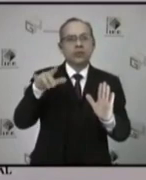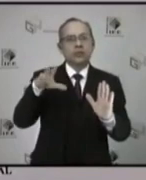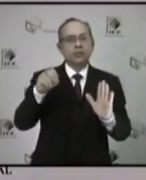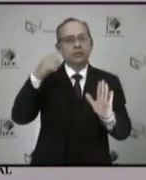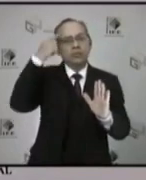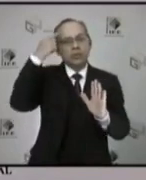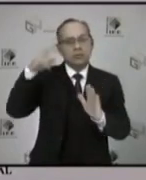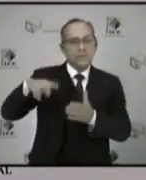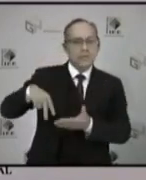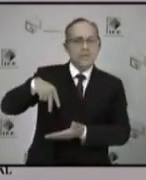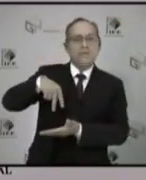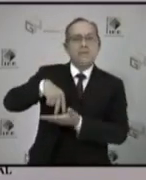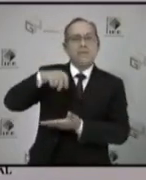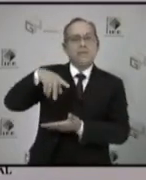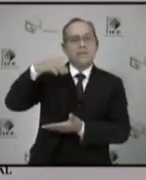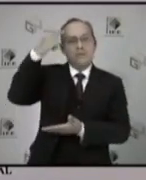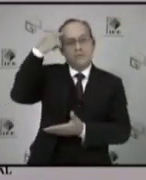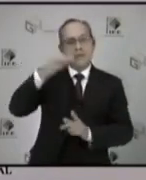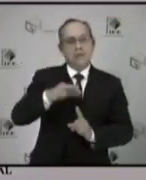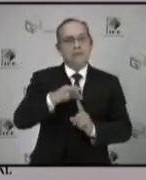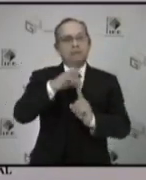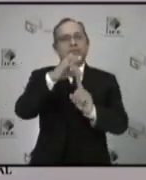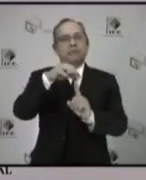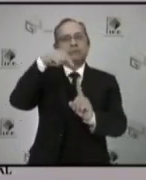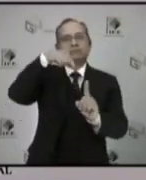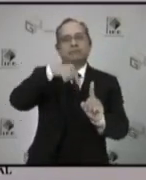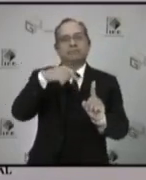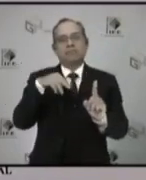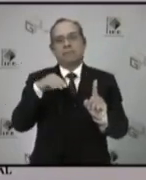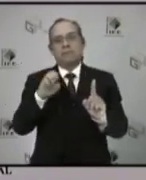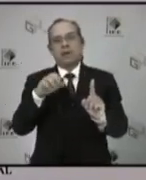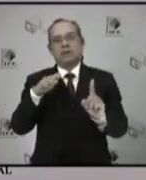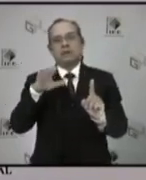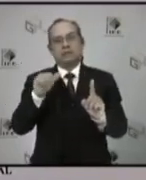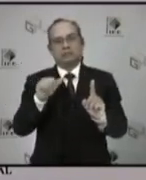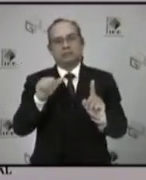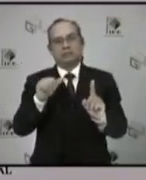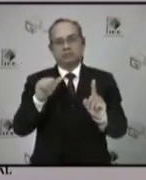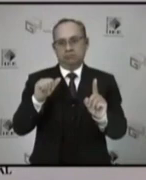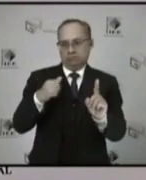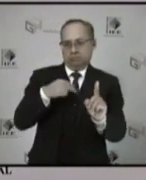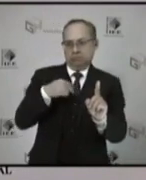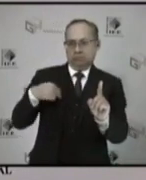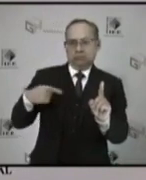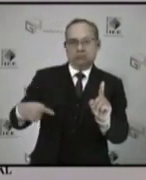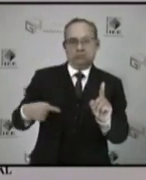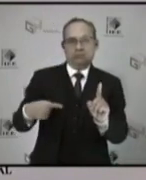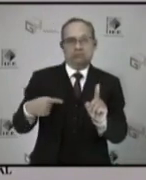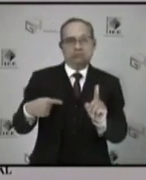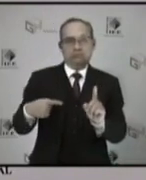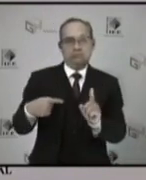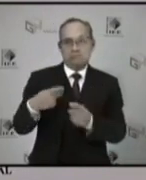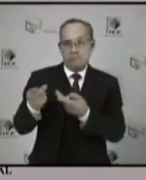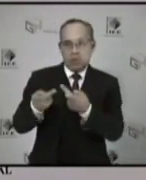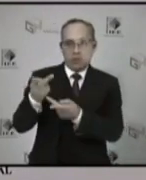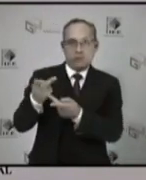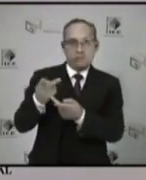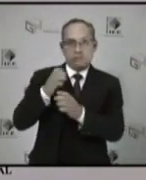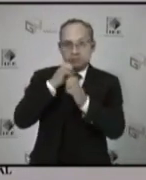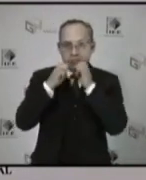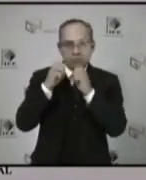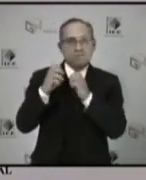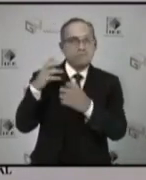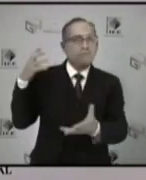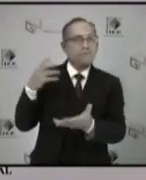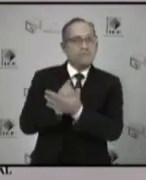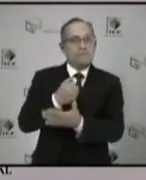subir a Menchaca. Aún así, ganamos la encuesta, la cual el senador Cravioto, quien es delegado en este